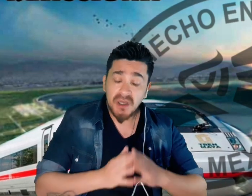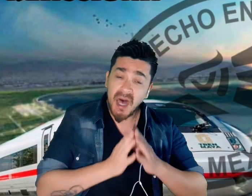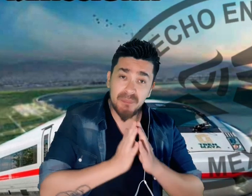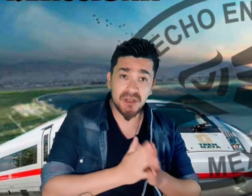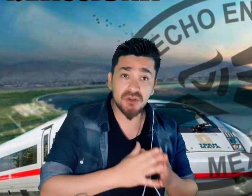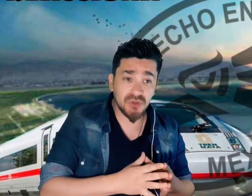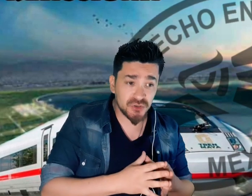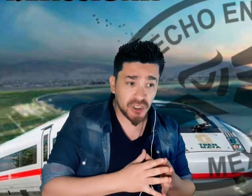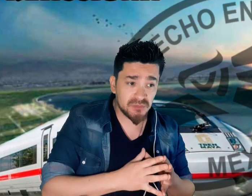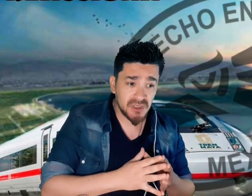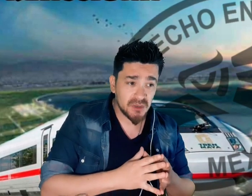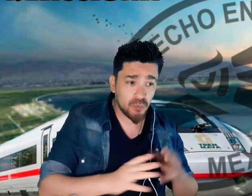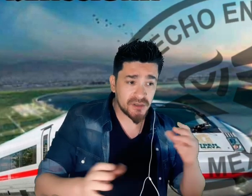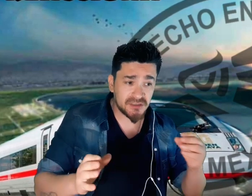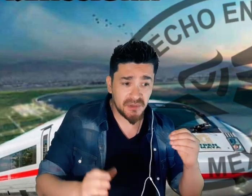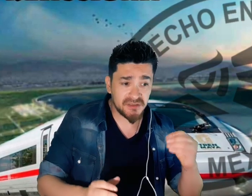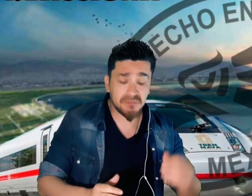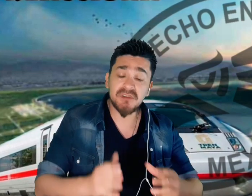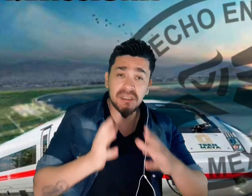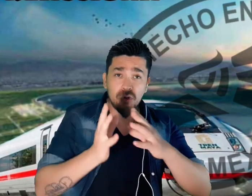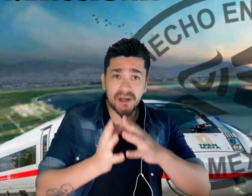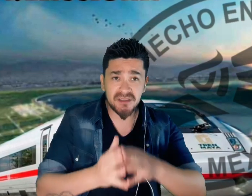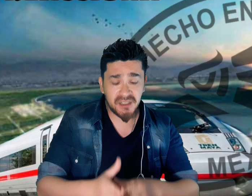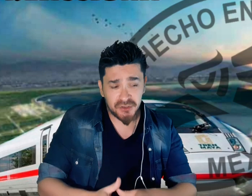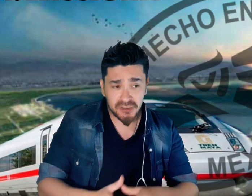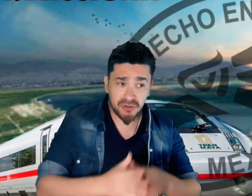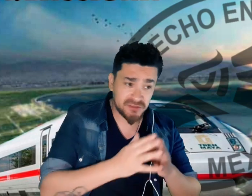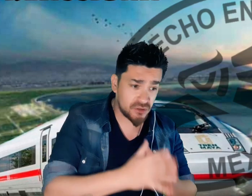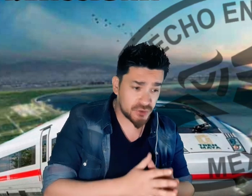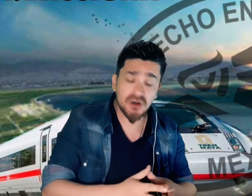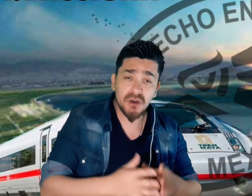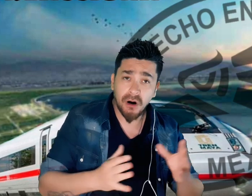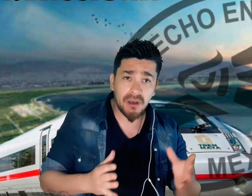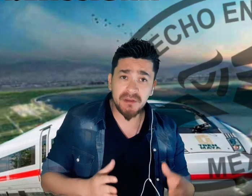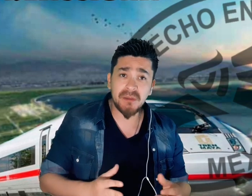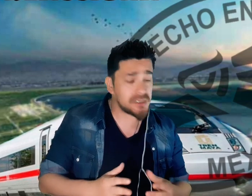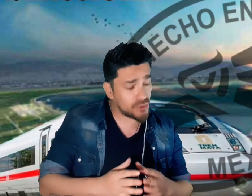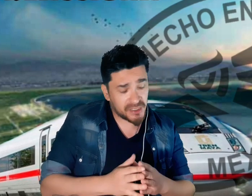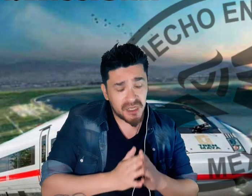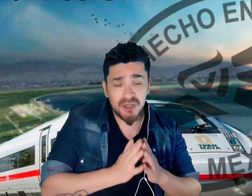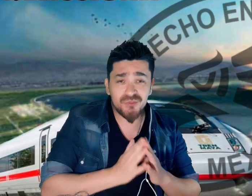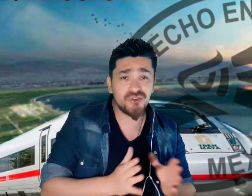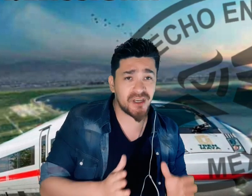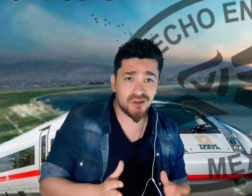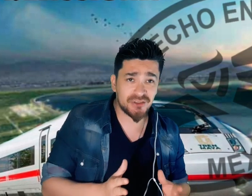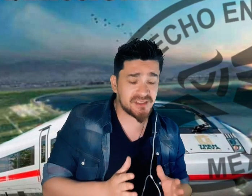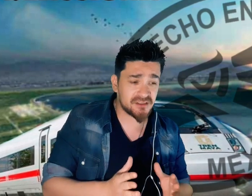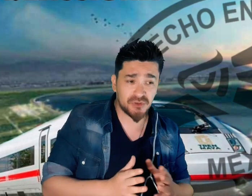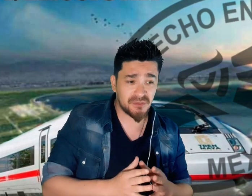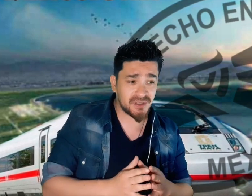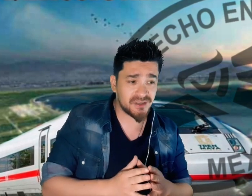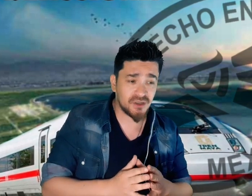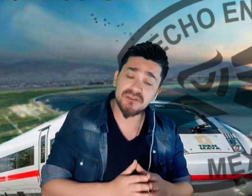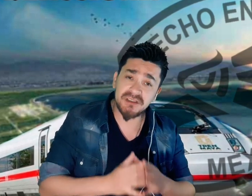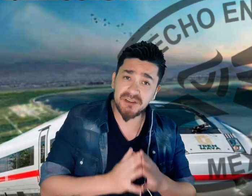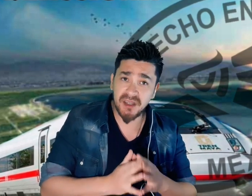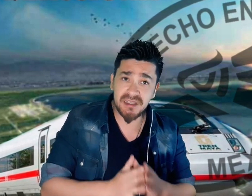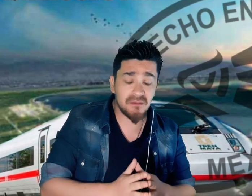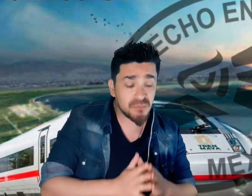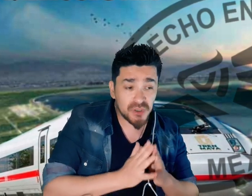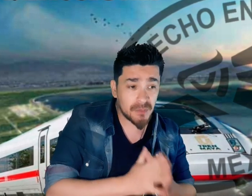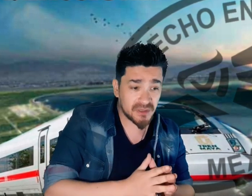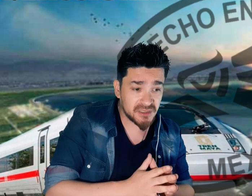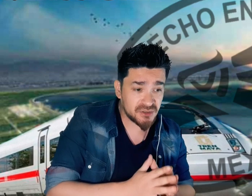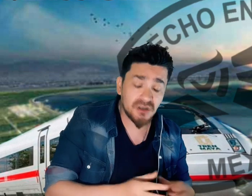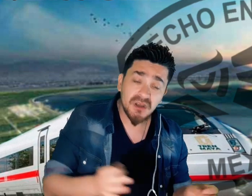les digo, aprendo un montón. Muchas veces me dicen, te equivocás en esto, te equivocás en otro. Obviamente me equivocaré en muchas cosas, como siempre les digo, día tras